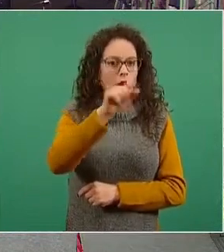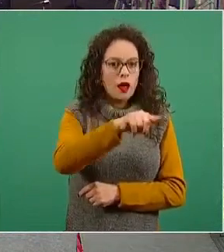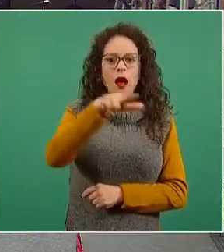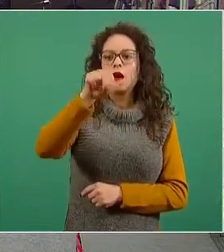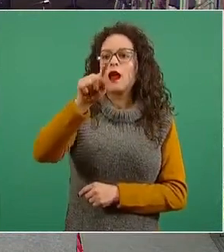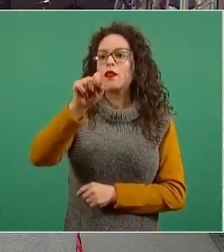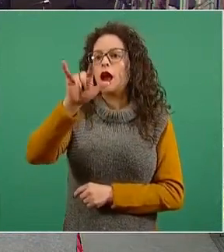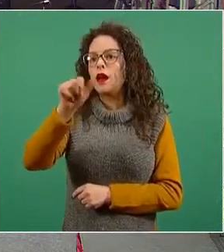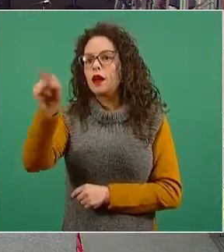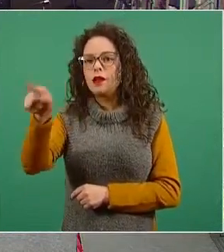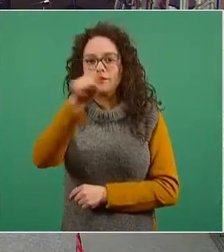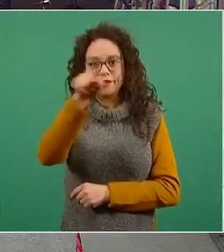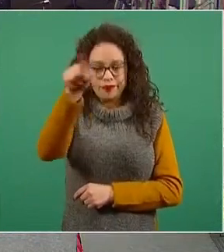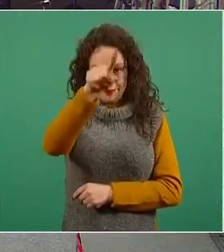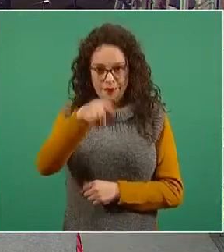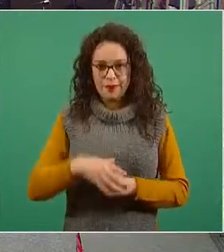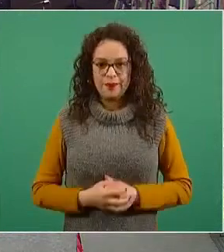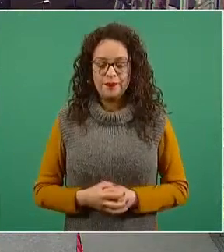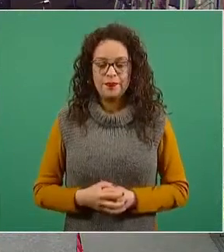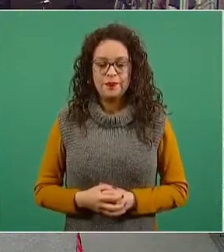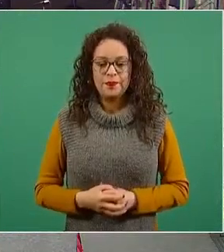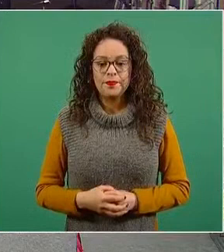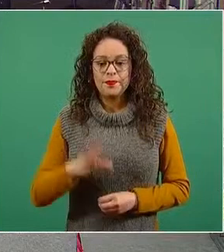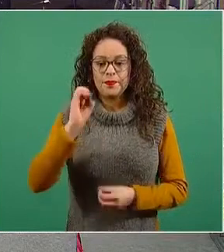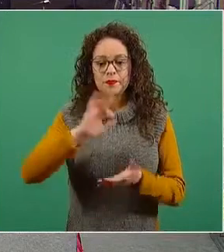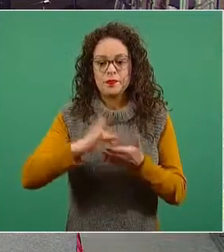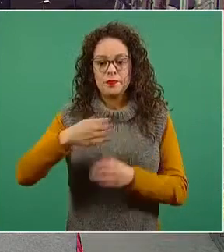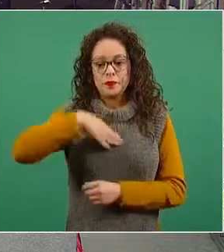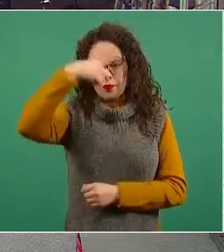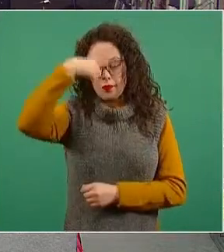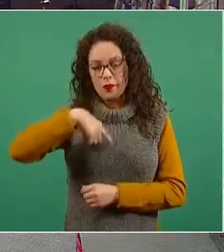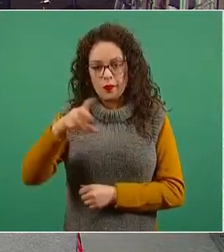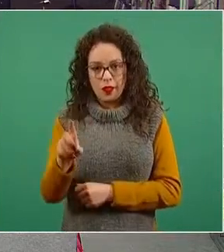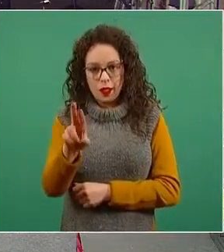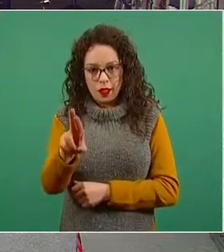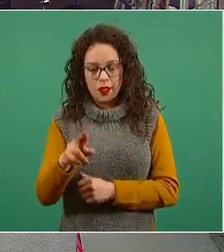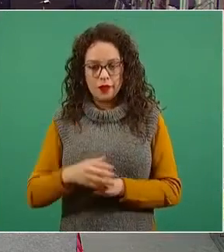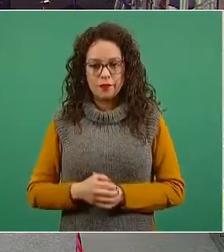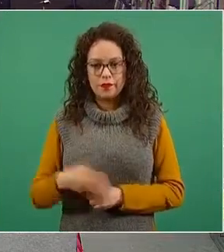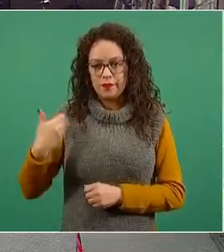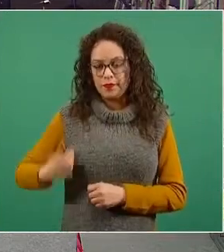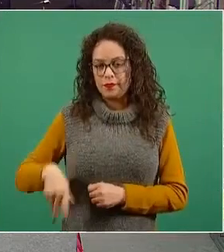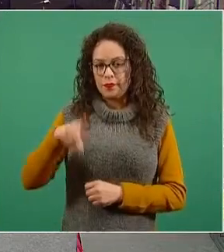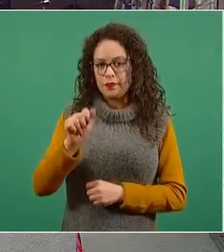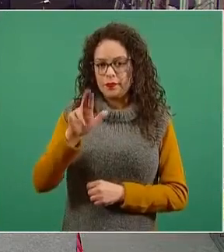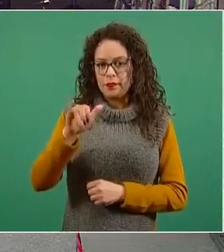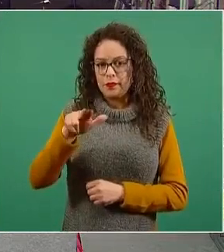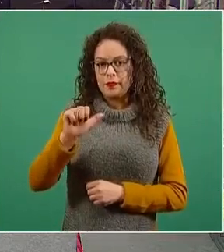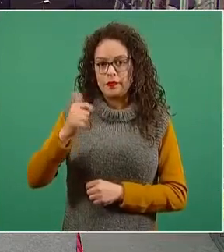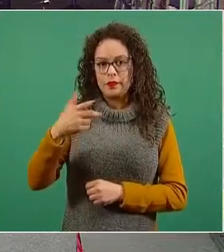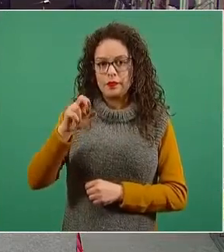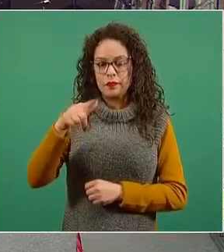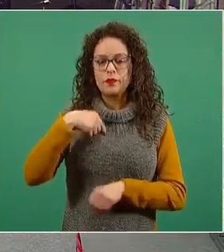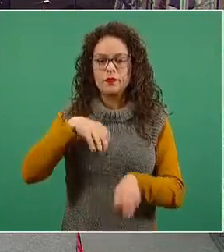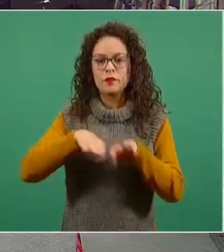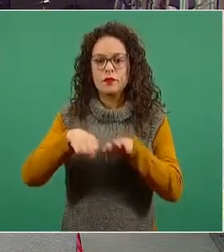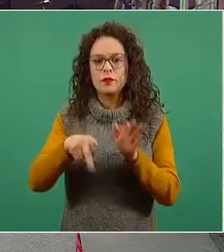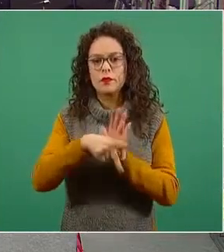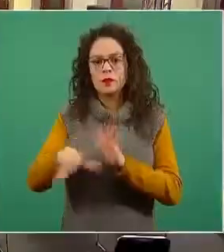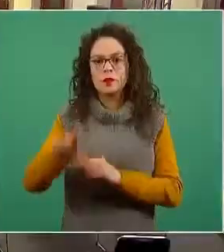uno y uno de este lado. Gracias, buenas noches, doctor. Karina Aguilar, del diario 24 Horas. Justo hablaba